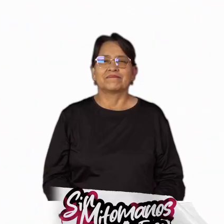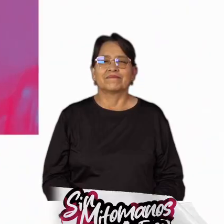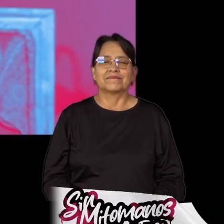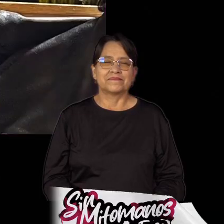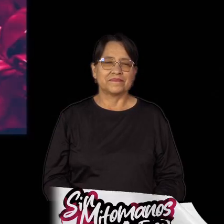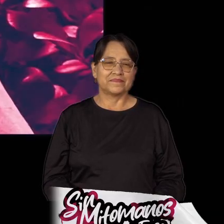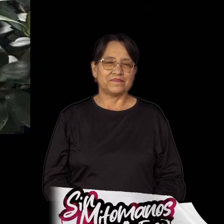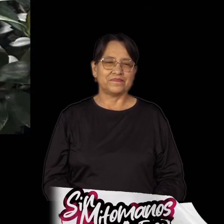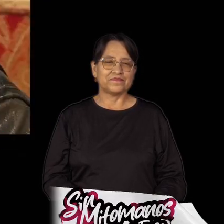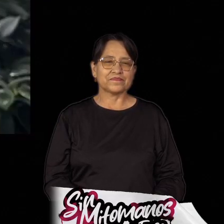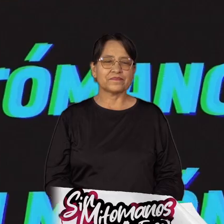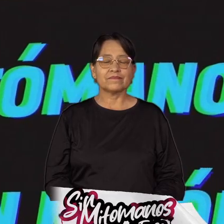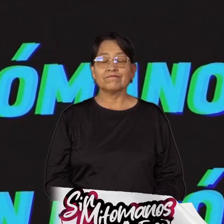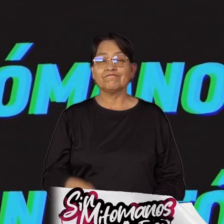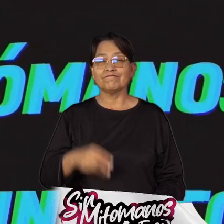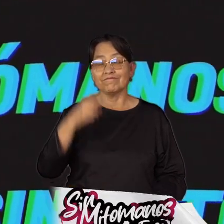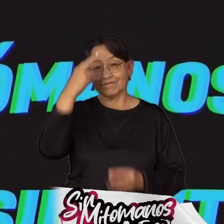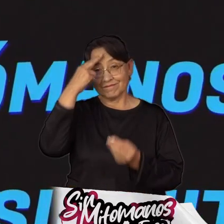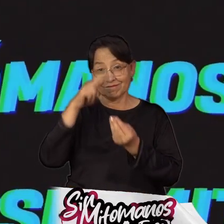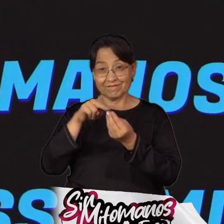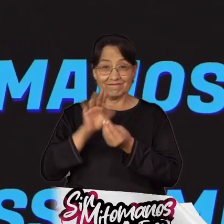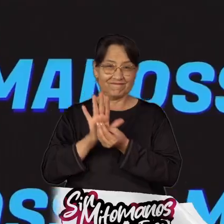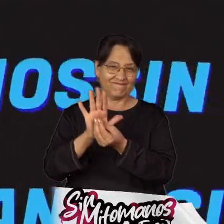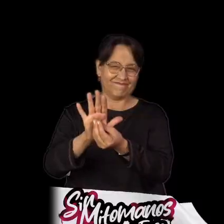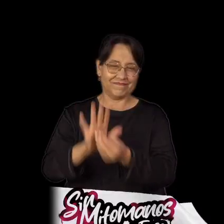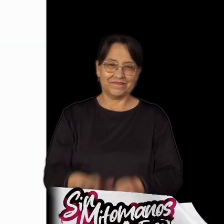opuestos. Sin Mitómanos,